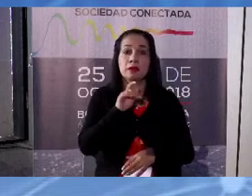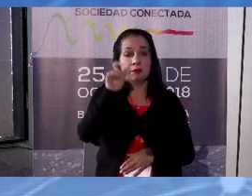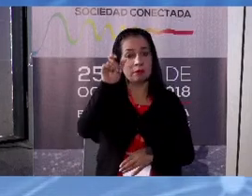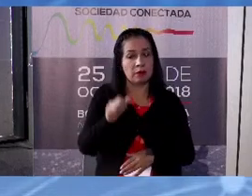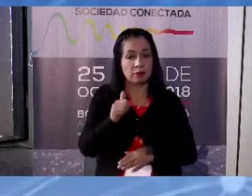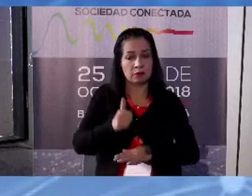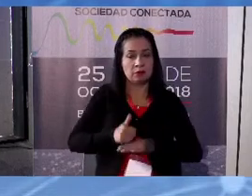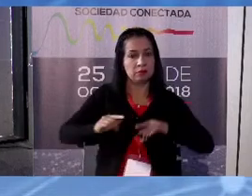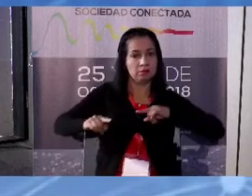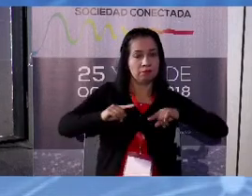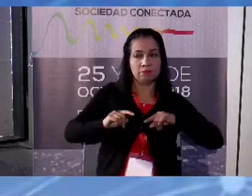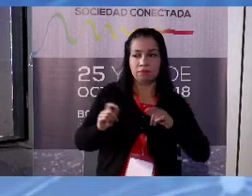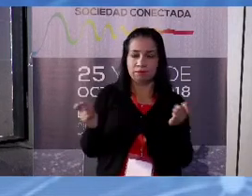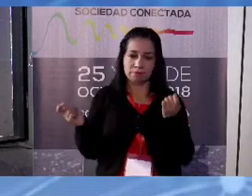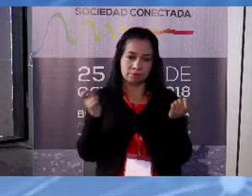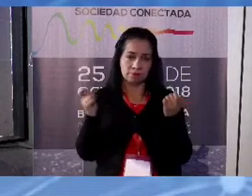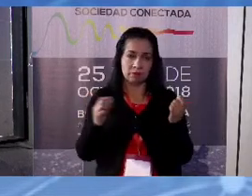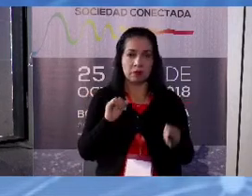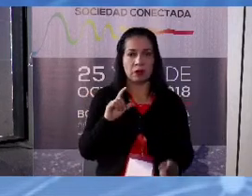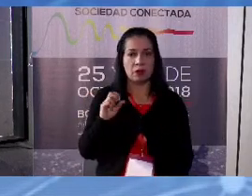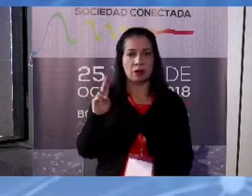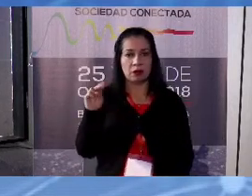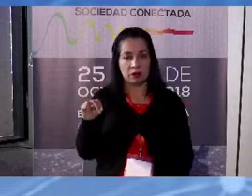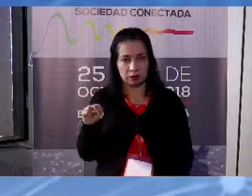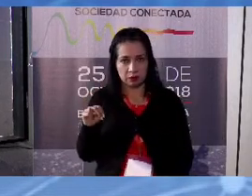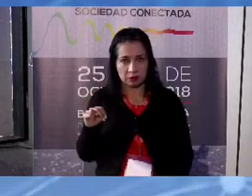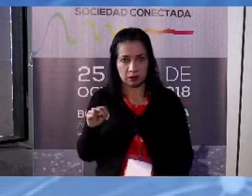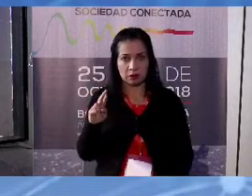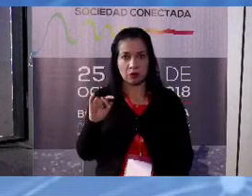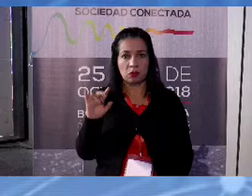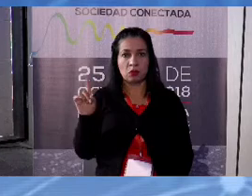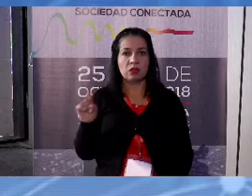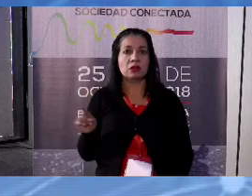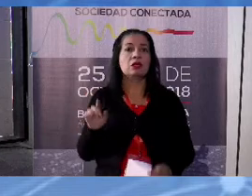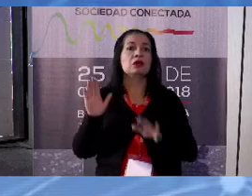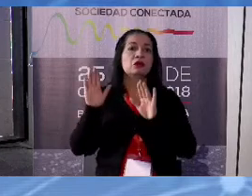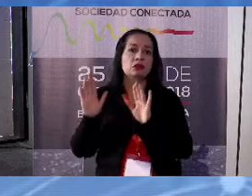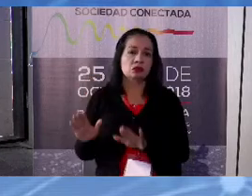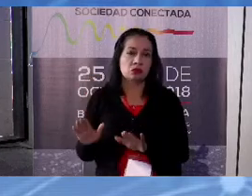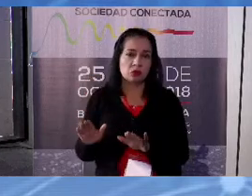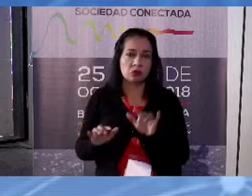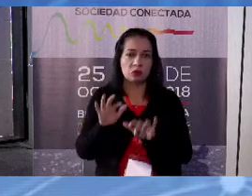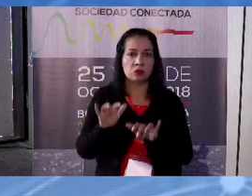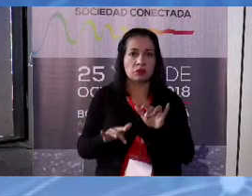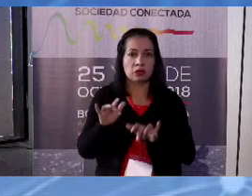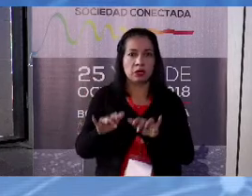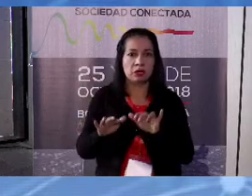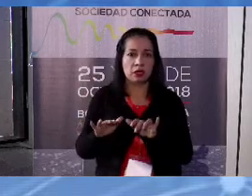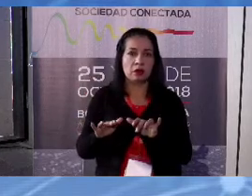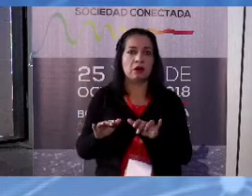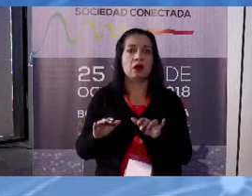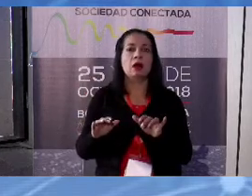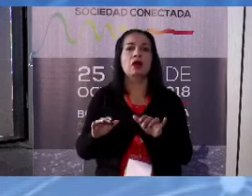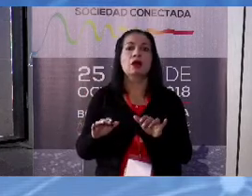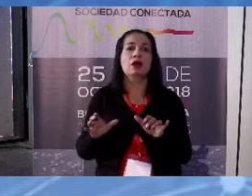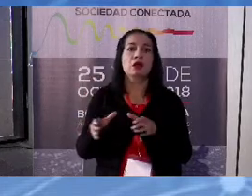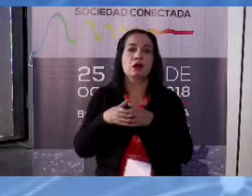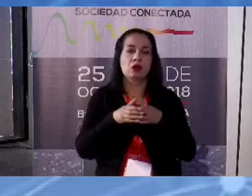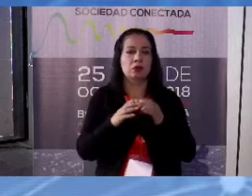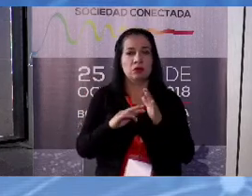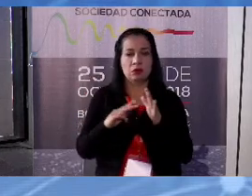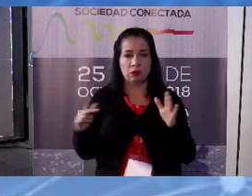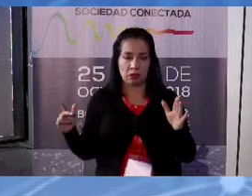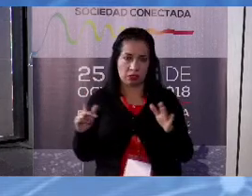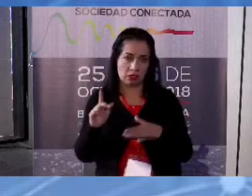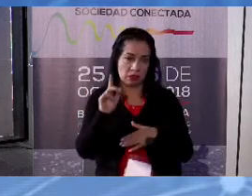el señor Alan Ruiz secretario ejecutivo de la comisión técnica Regional de telecomunicaciones con